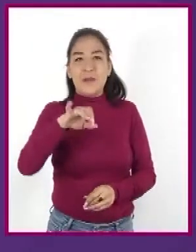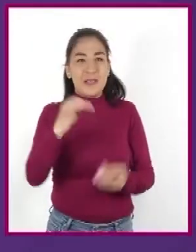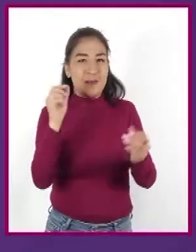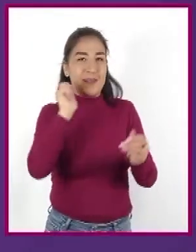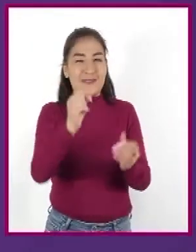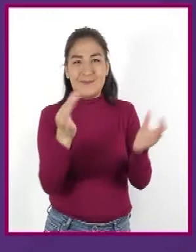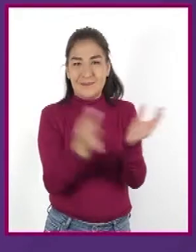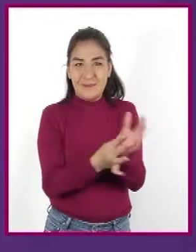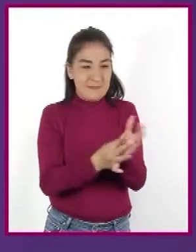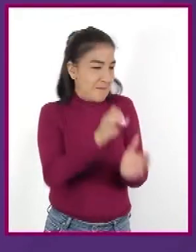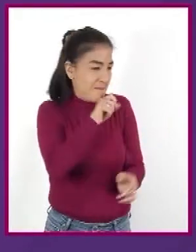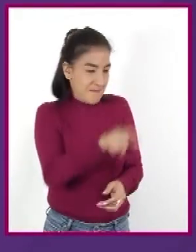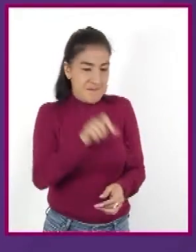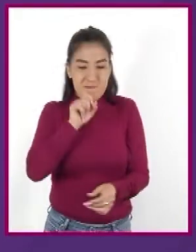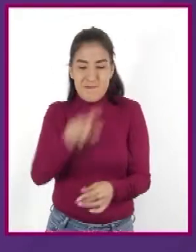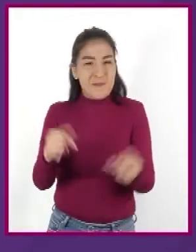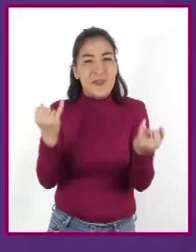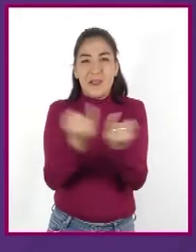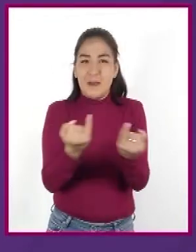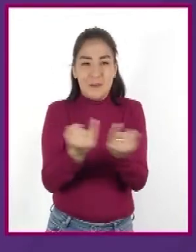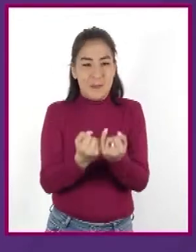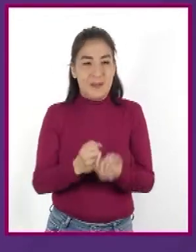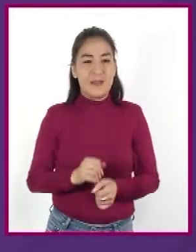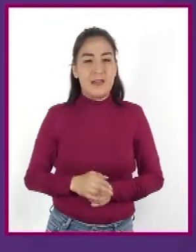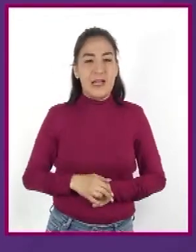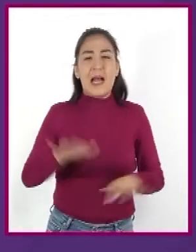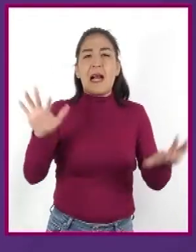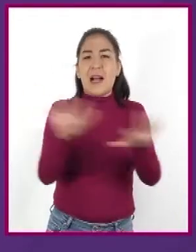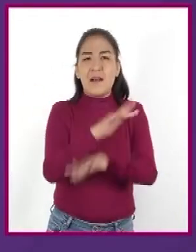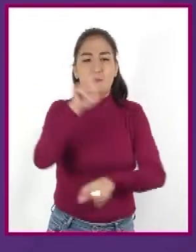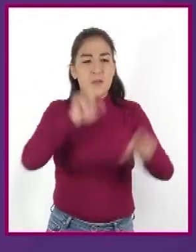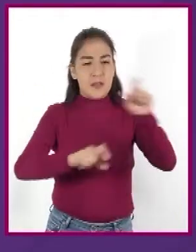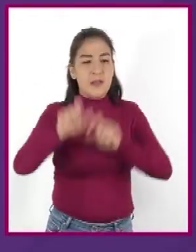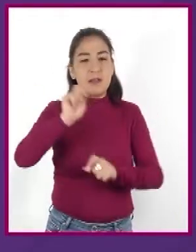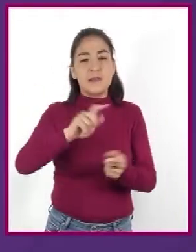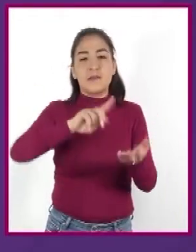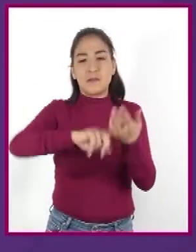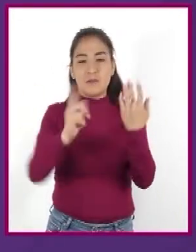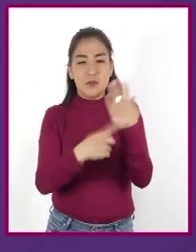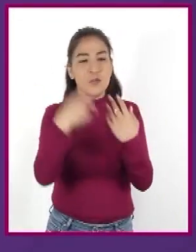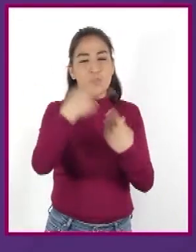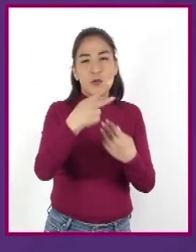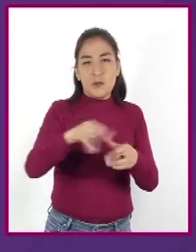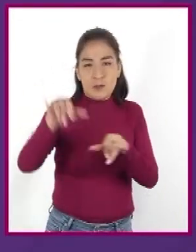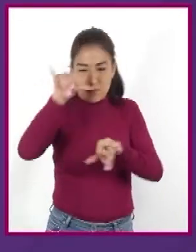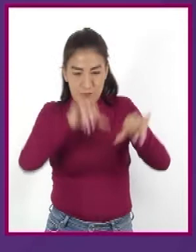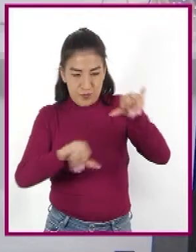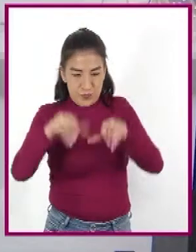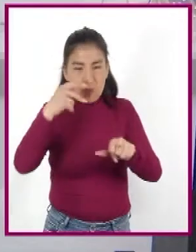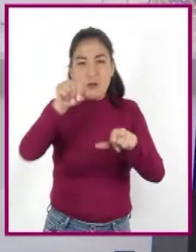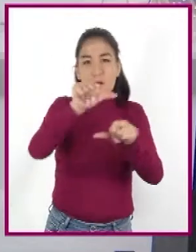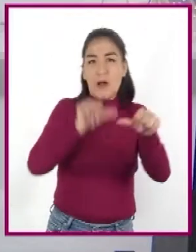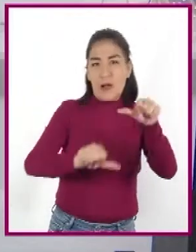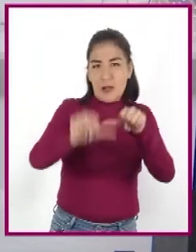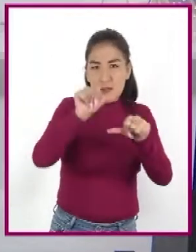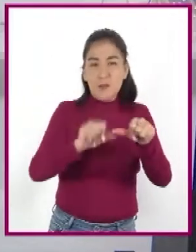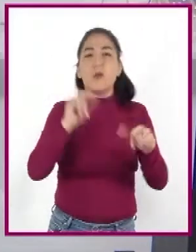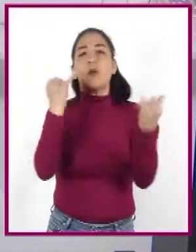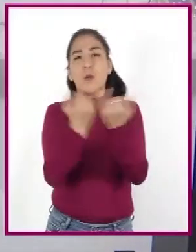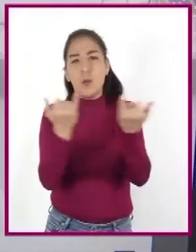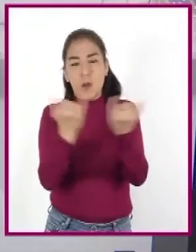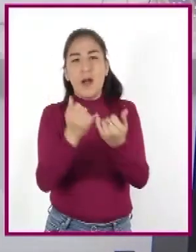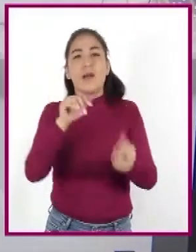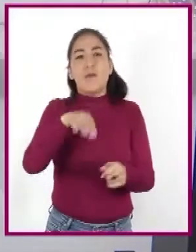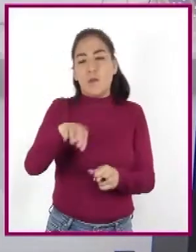químico es un proceso en el que las sustancias tienen una transformación en su estructura atómica o molecular, dando origen a sustancias